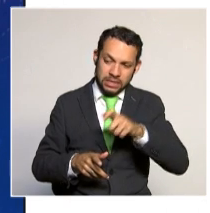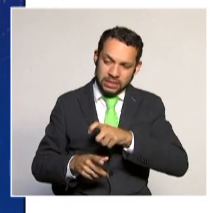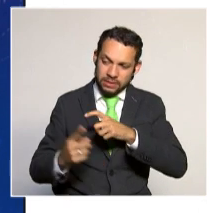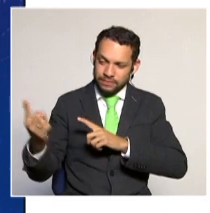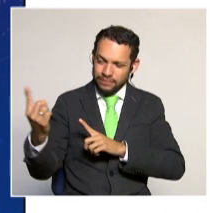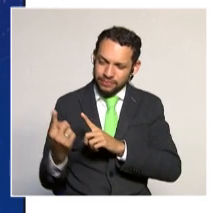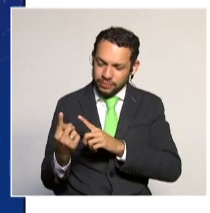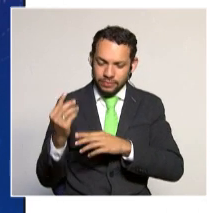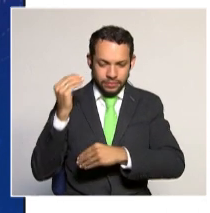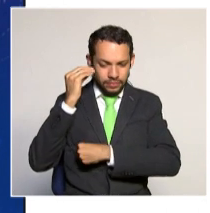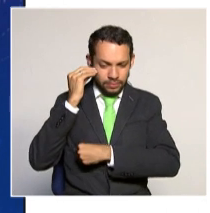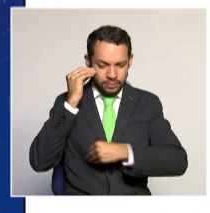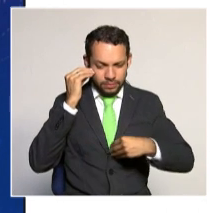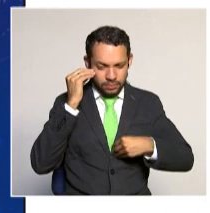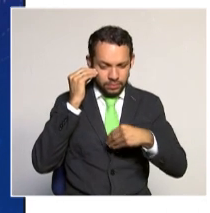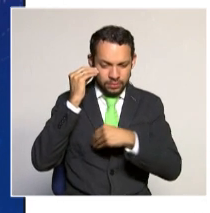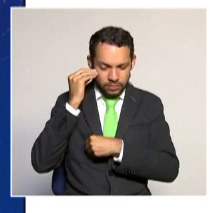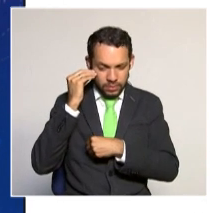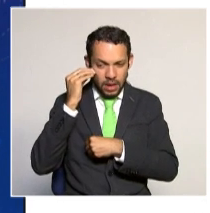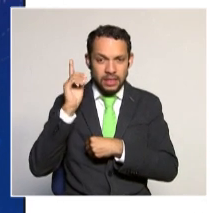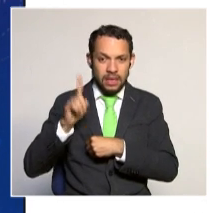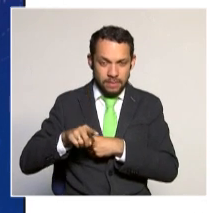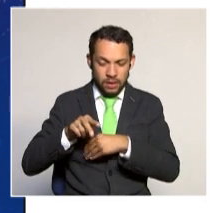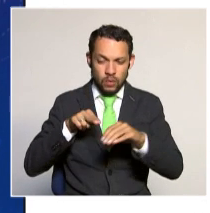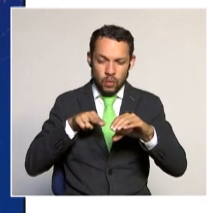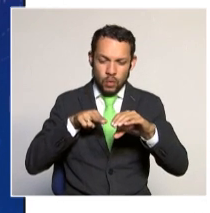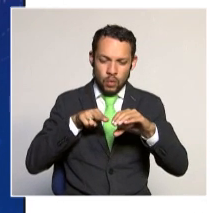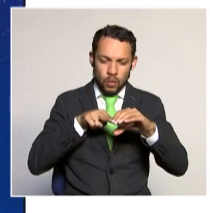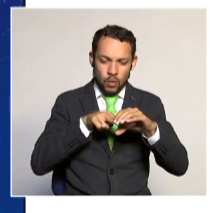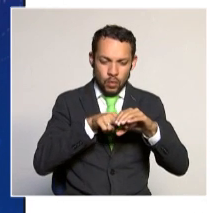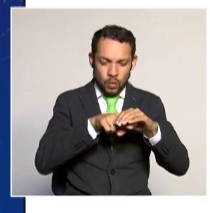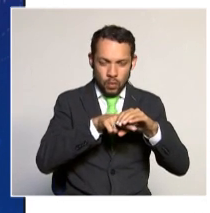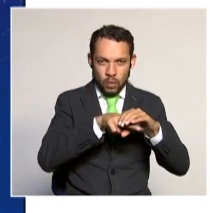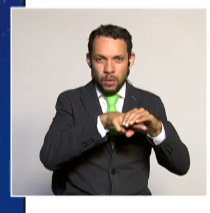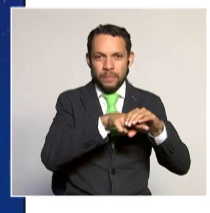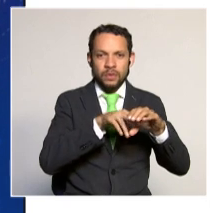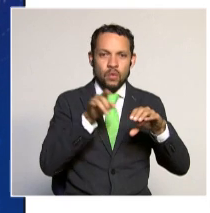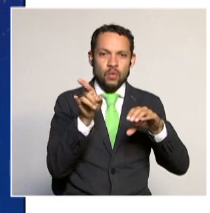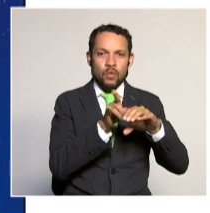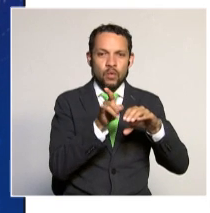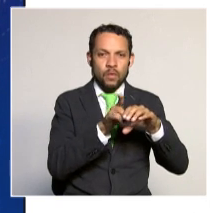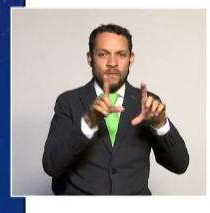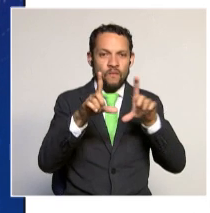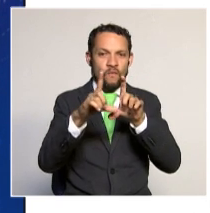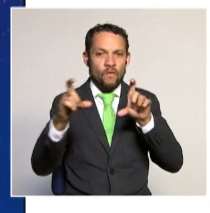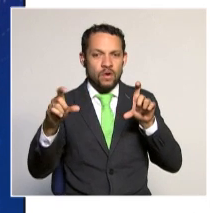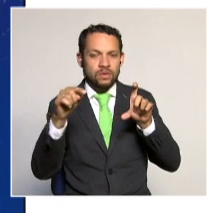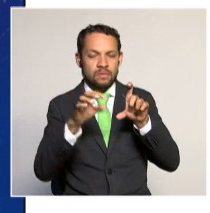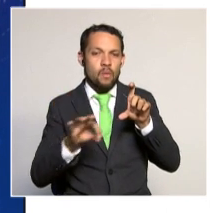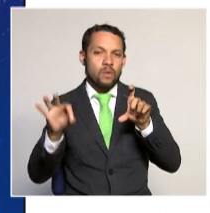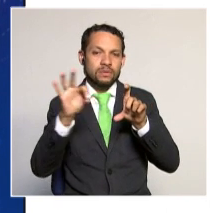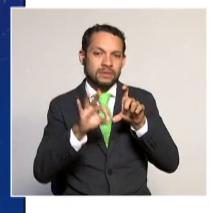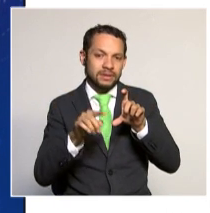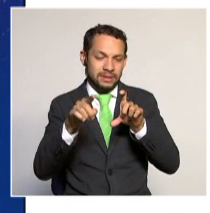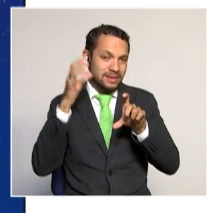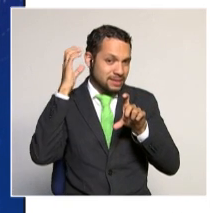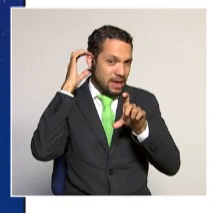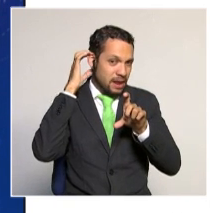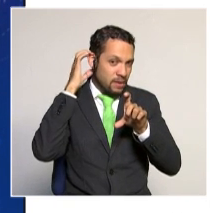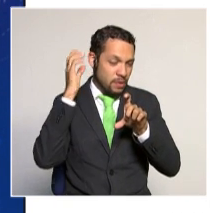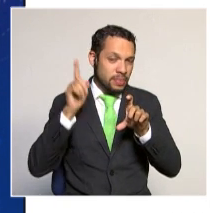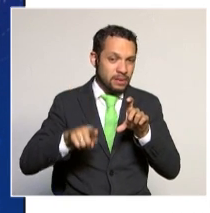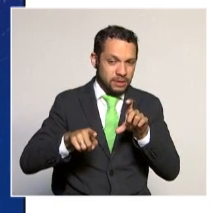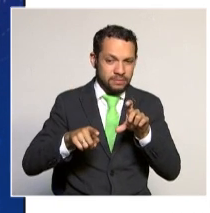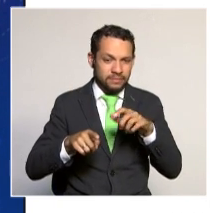valorar los signos y los síntomas del paciente y seguidamente utilizar las imágenes diagnósticas y otros exámenes